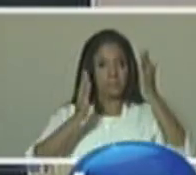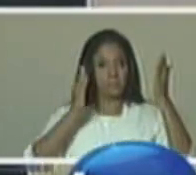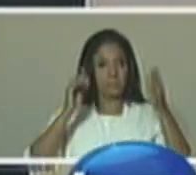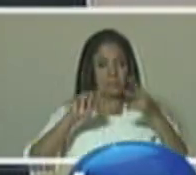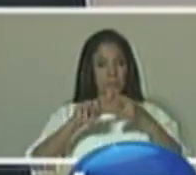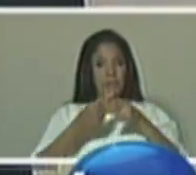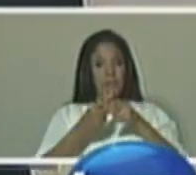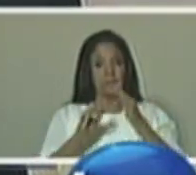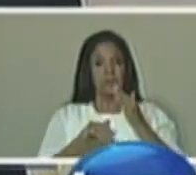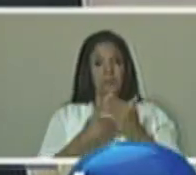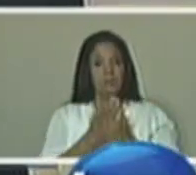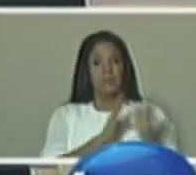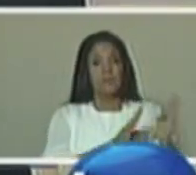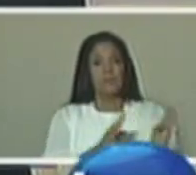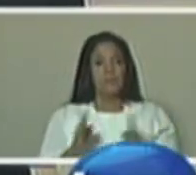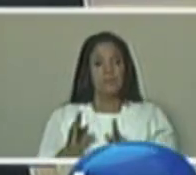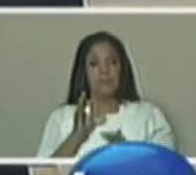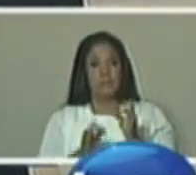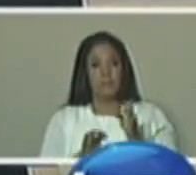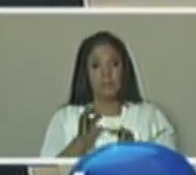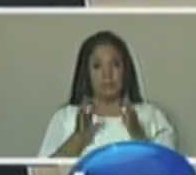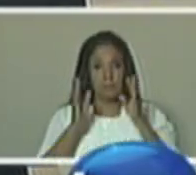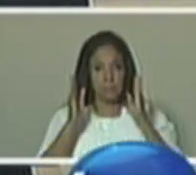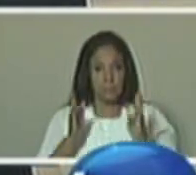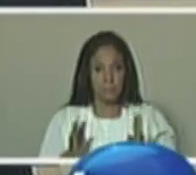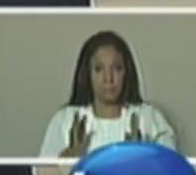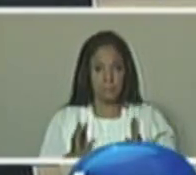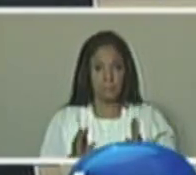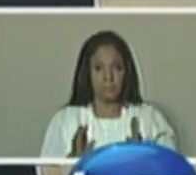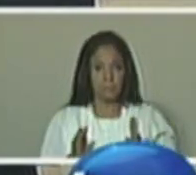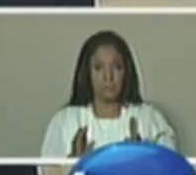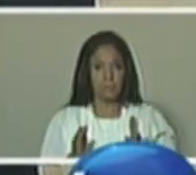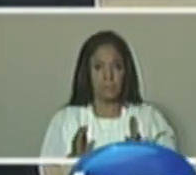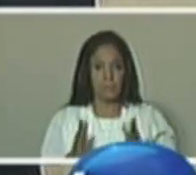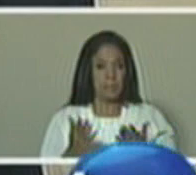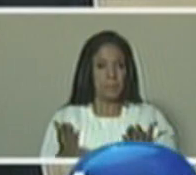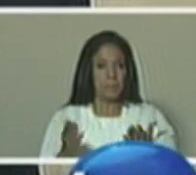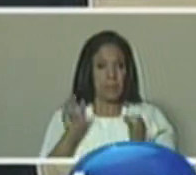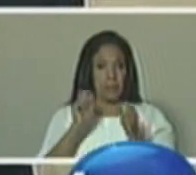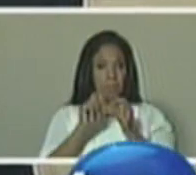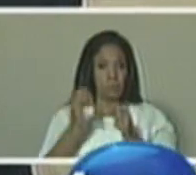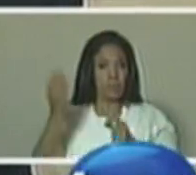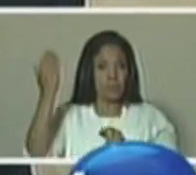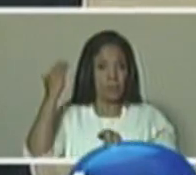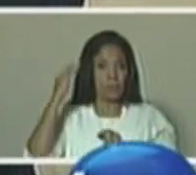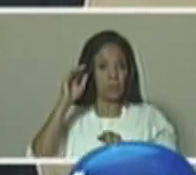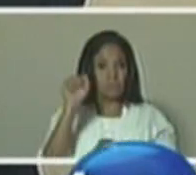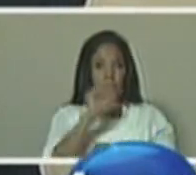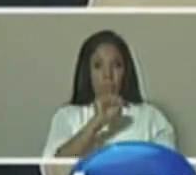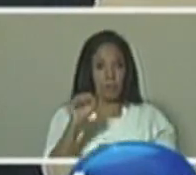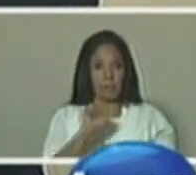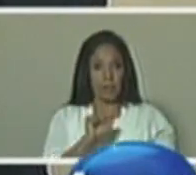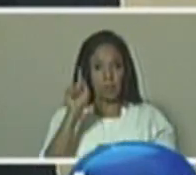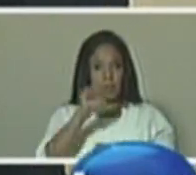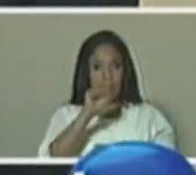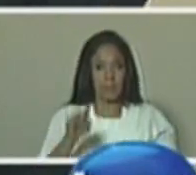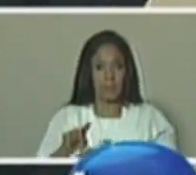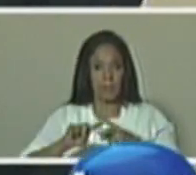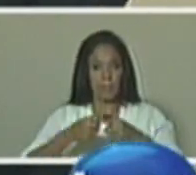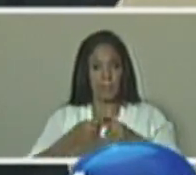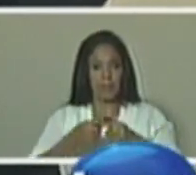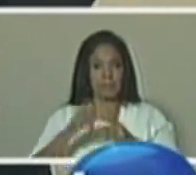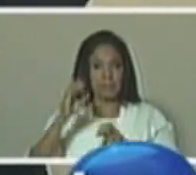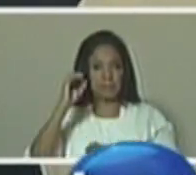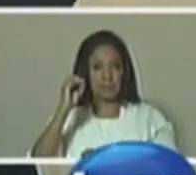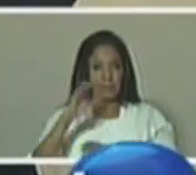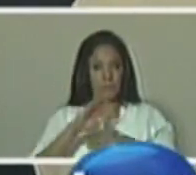inicia un nuevo proceso. El jurado no tomará en cuenta el puntaje anterior. Es importante señalar también, Ismael, que el orden en